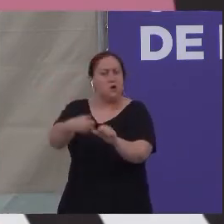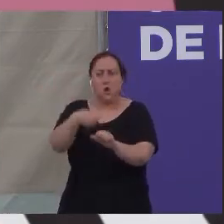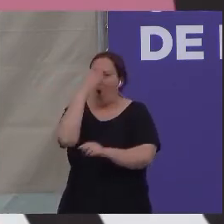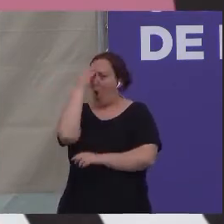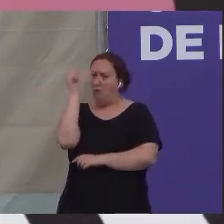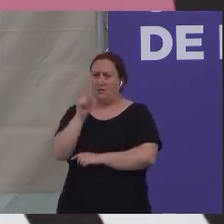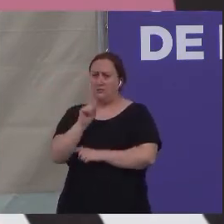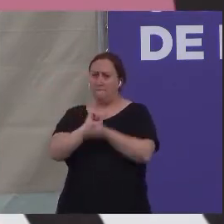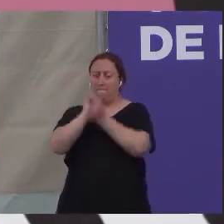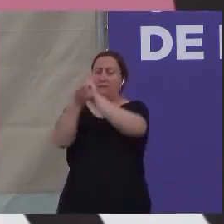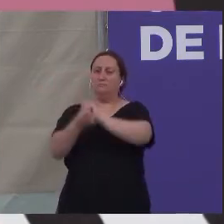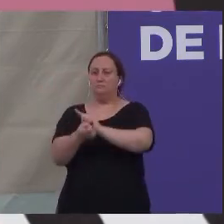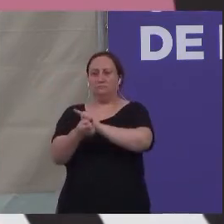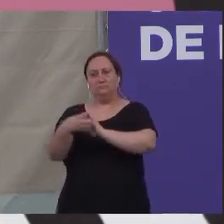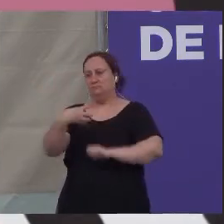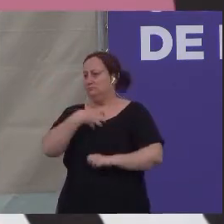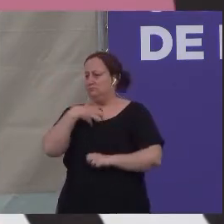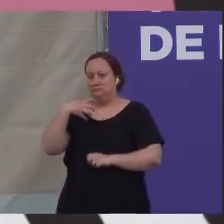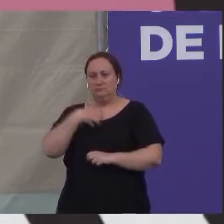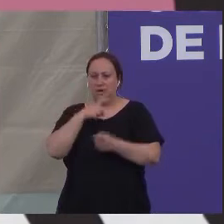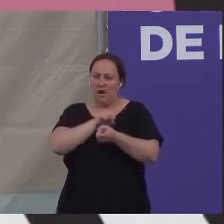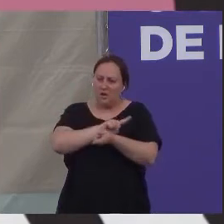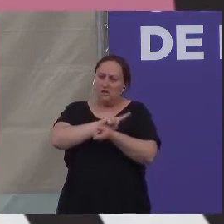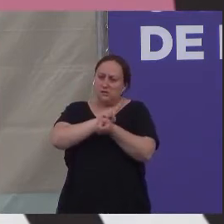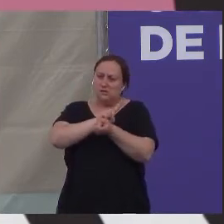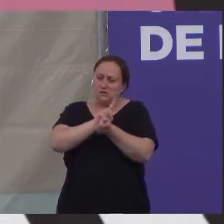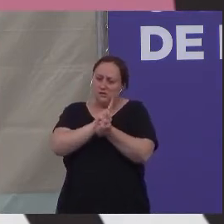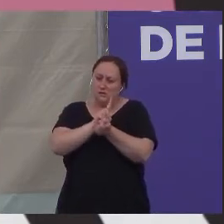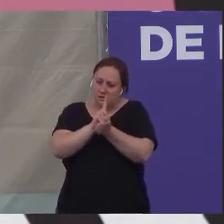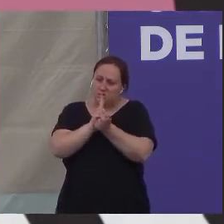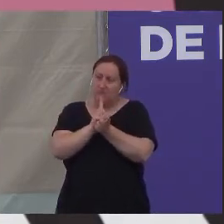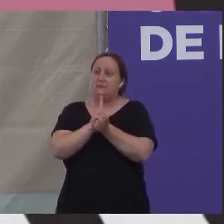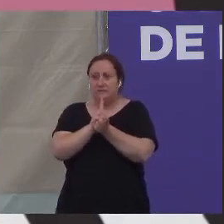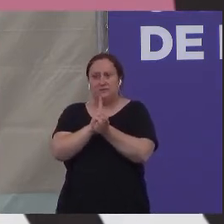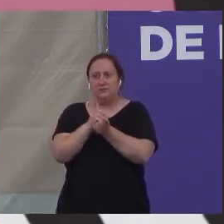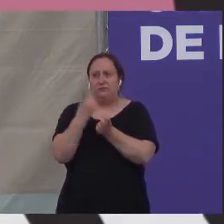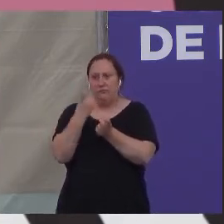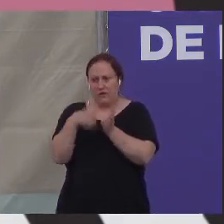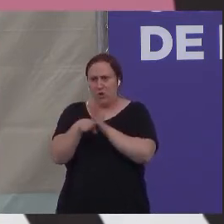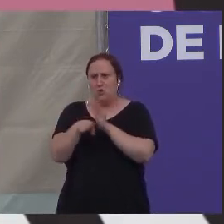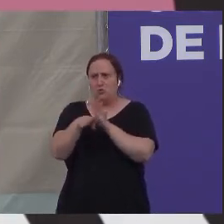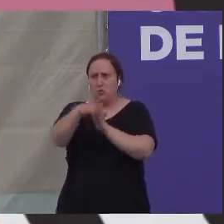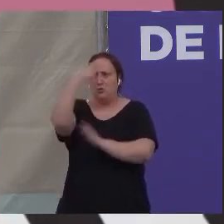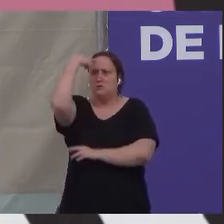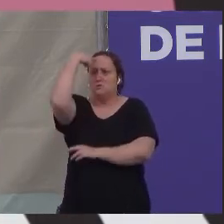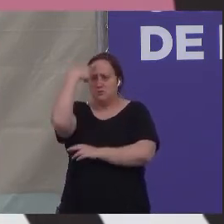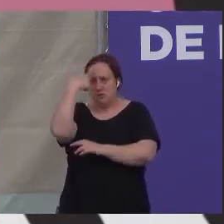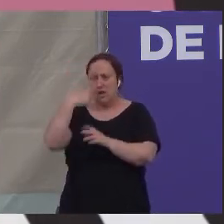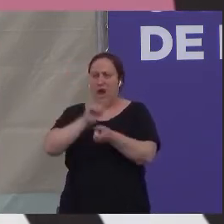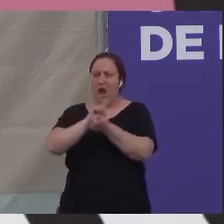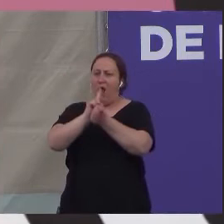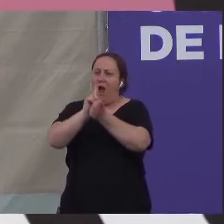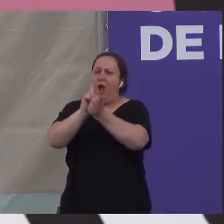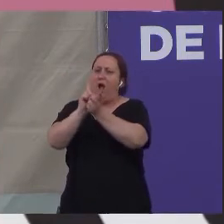cambiarlo rápidamente. Se están haciendo cambios, pero tenemos que seguir mentalizados de que tiene que seguir el